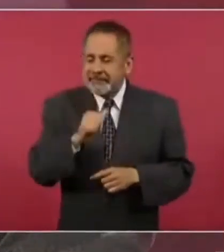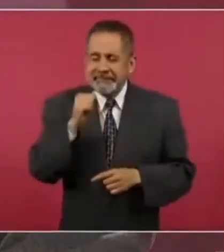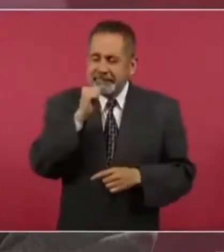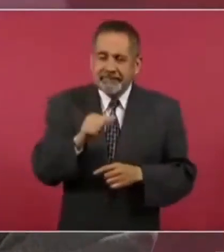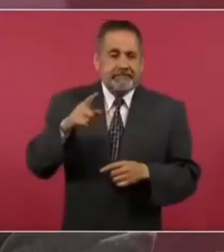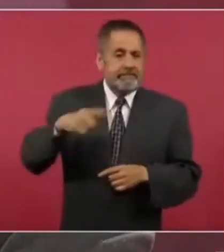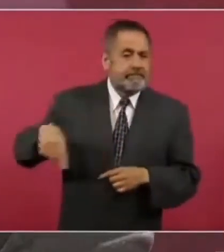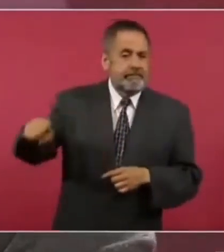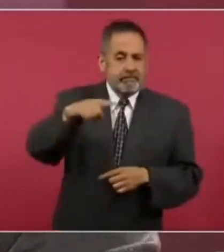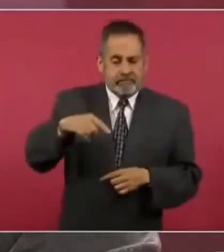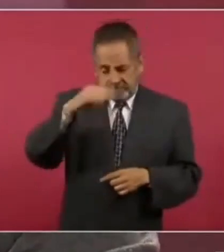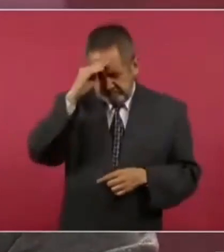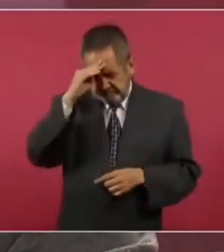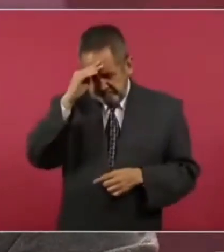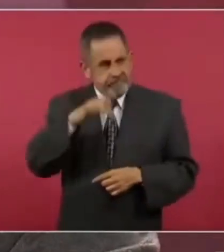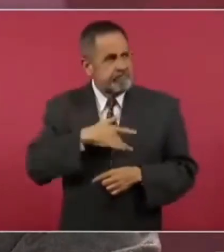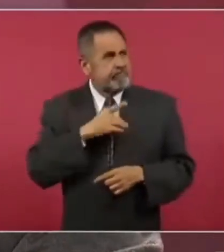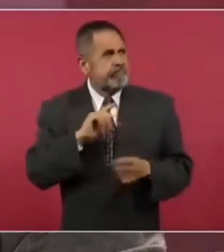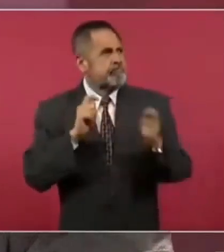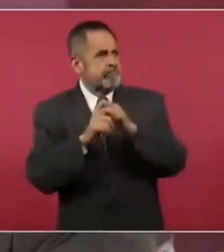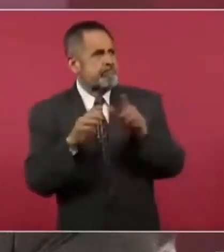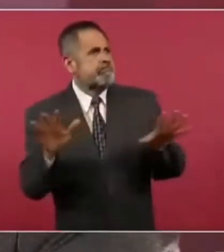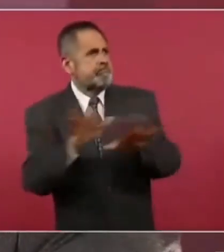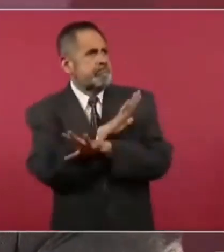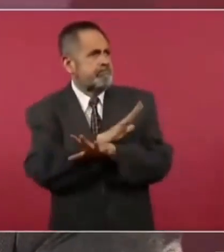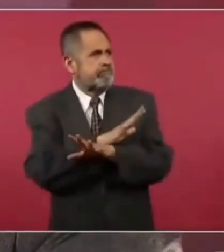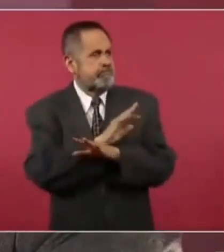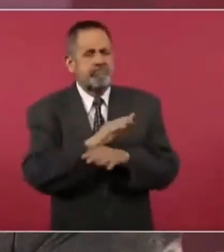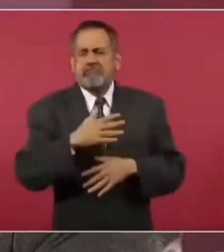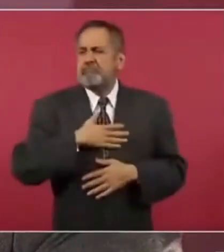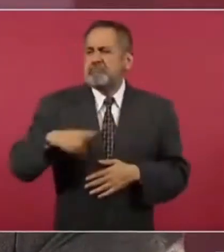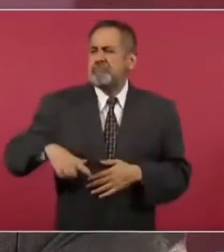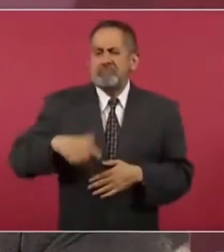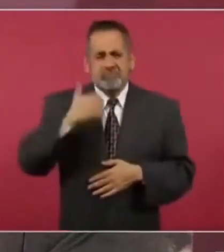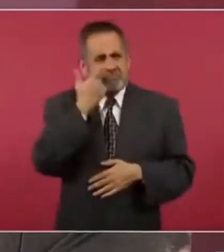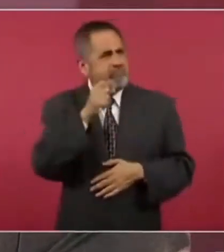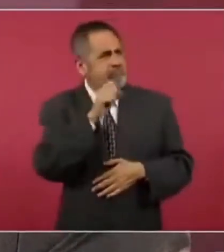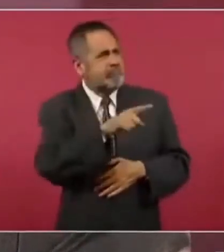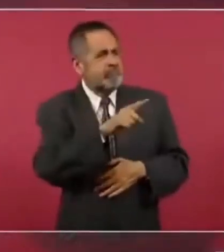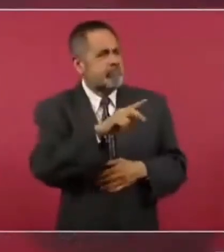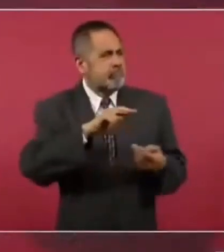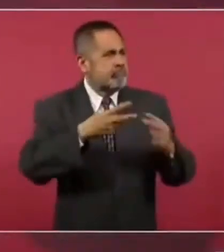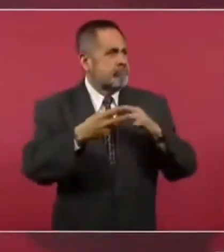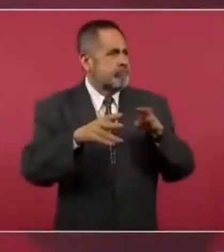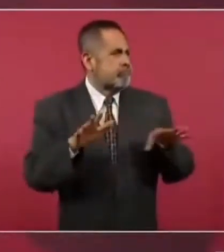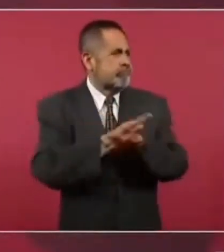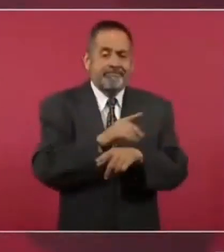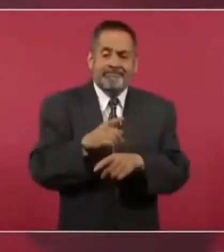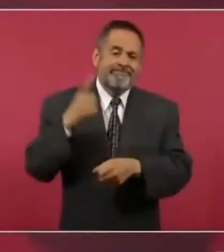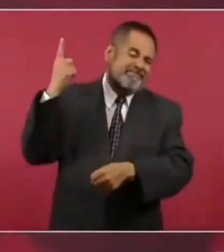momento el derecho de cambiar la forma de su gobierno. El pueblo es soberano.